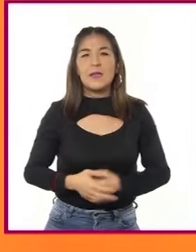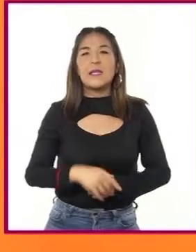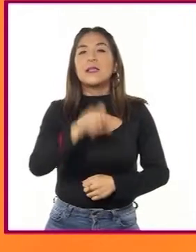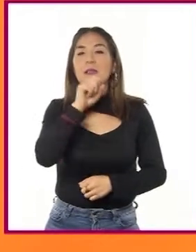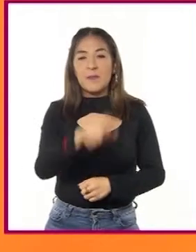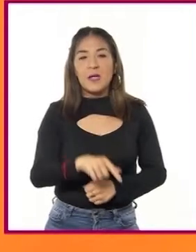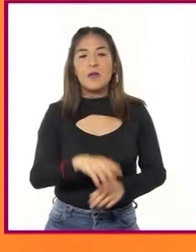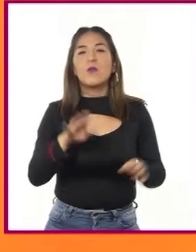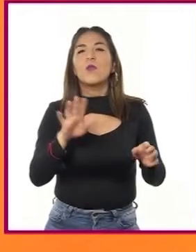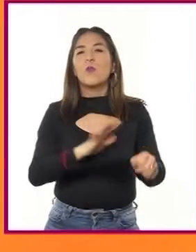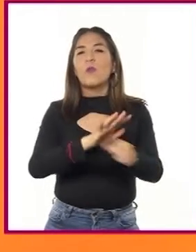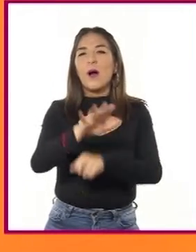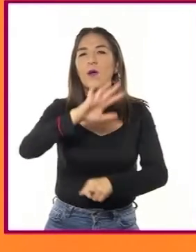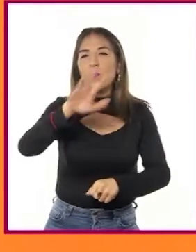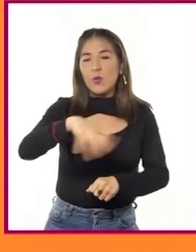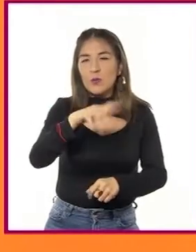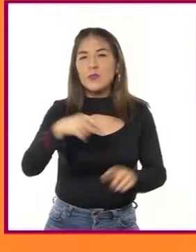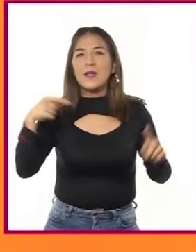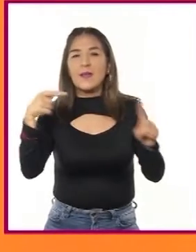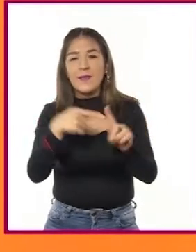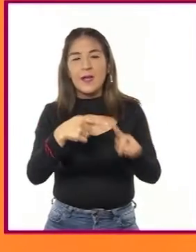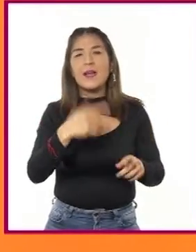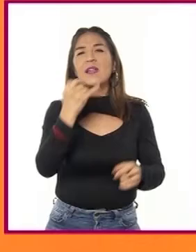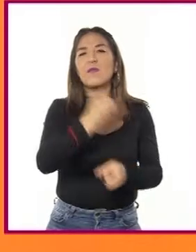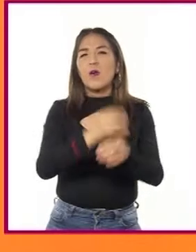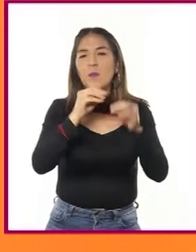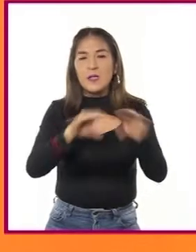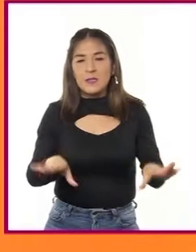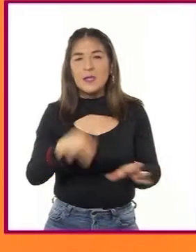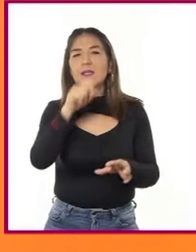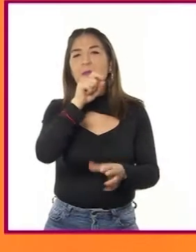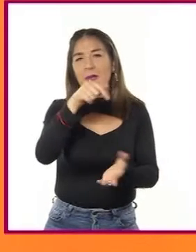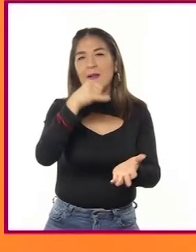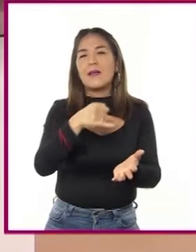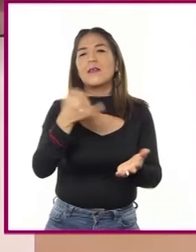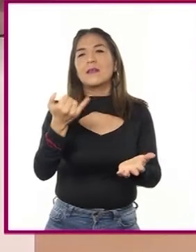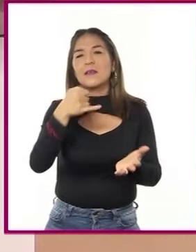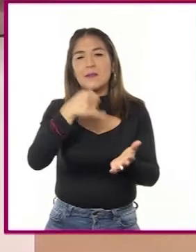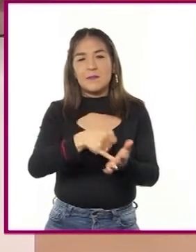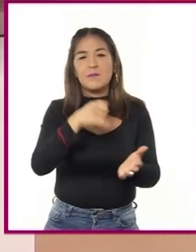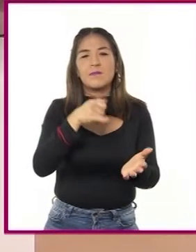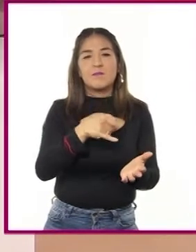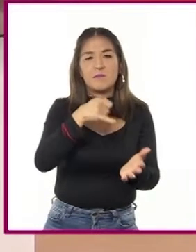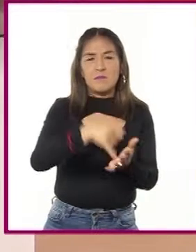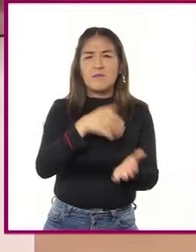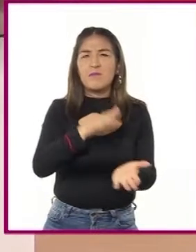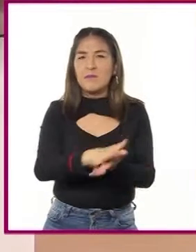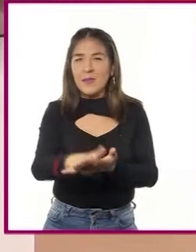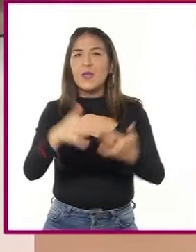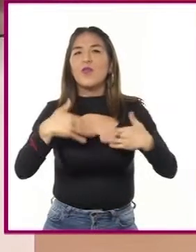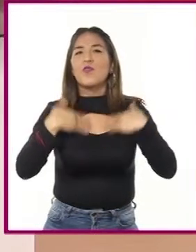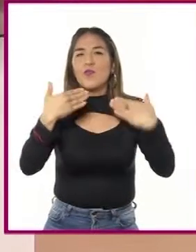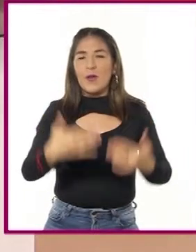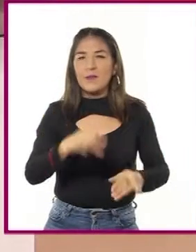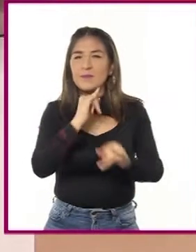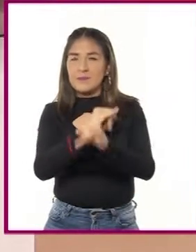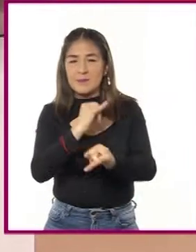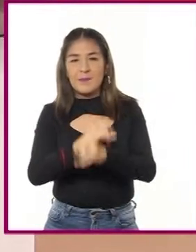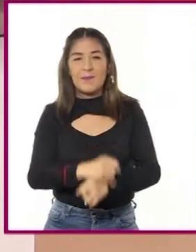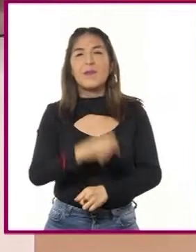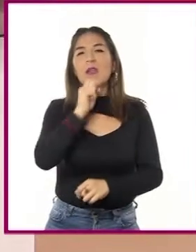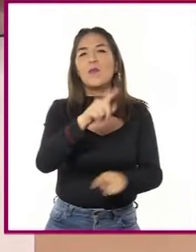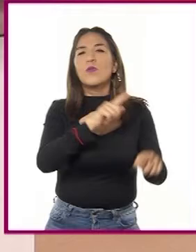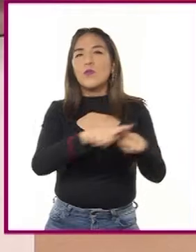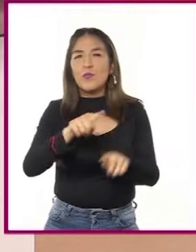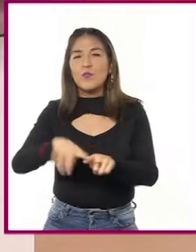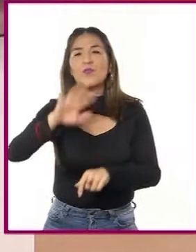Plantearemos estrategias de búsqueda en fuentes digitales e impresas confiables. Hablaremos sobre algunas estrategias de